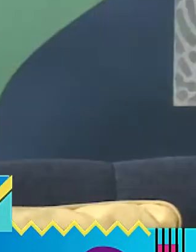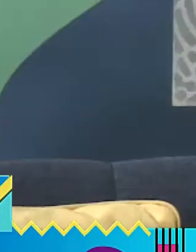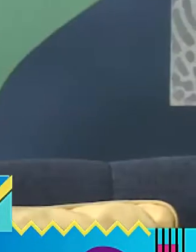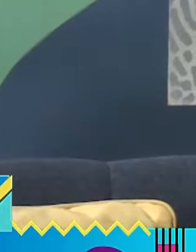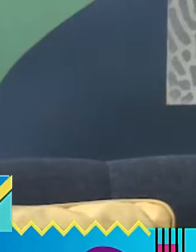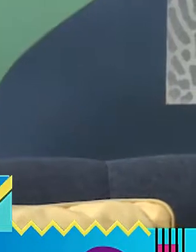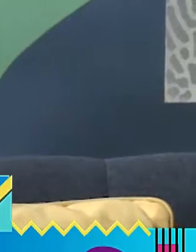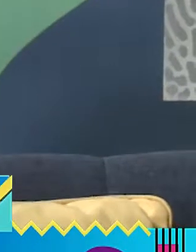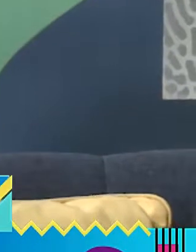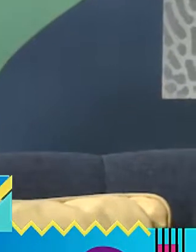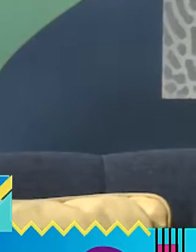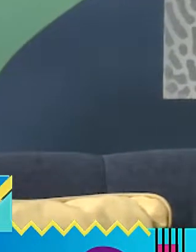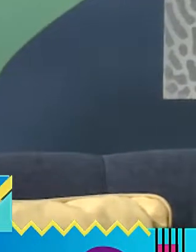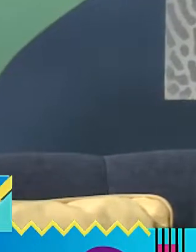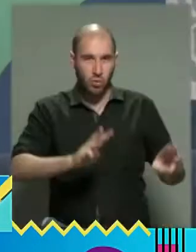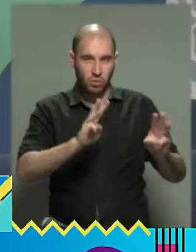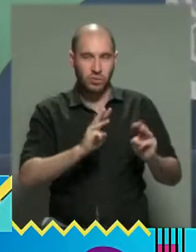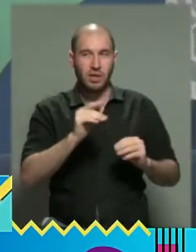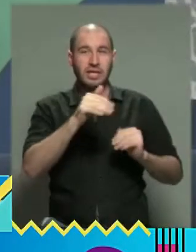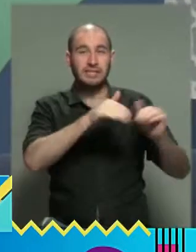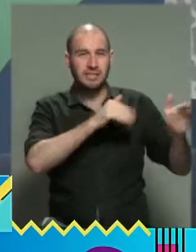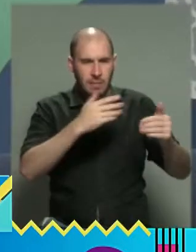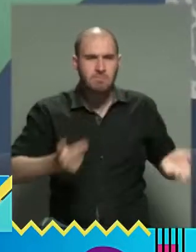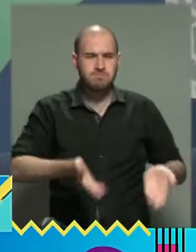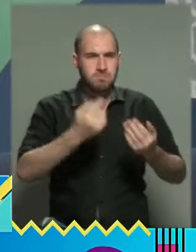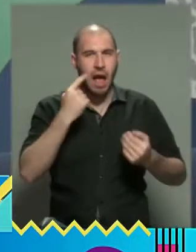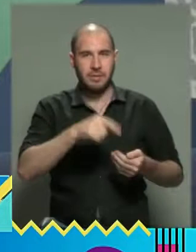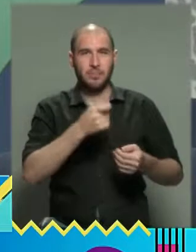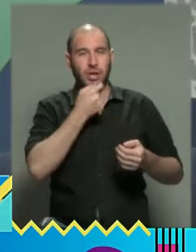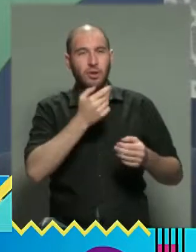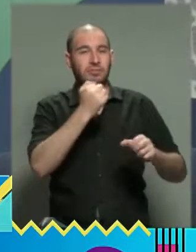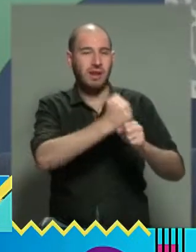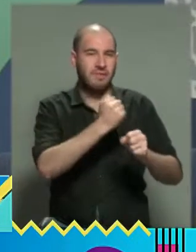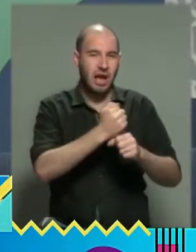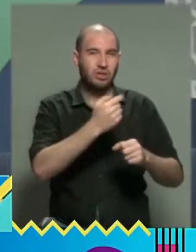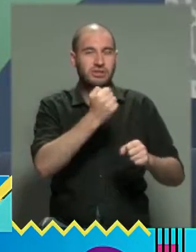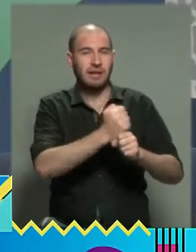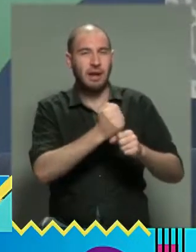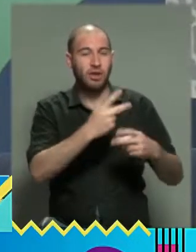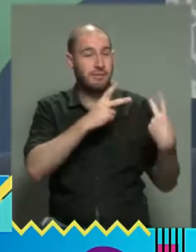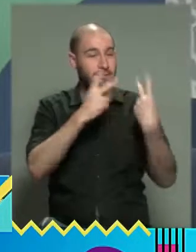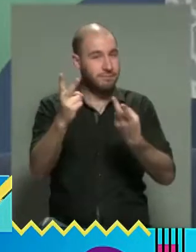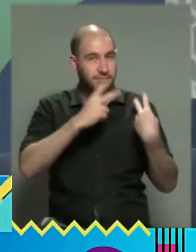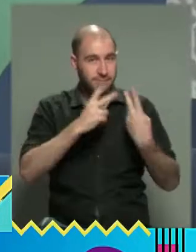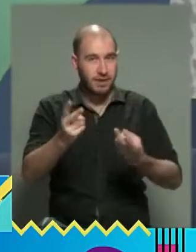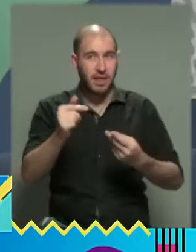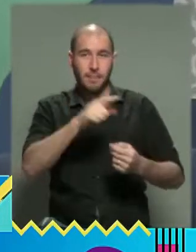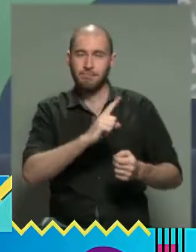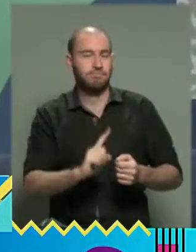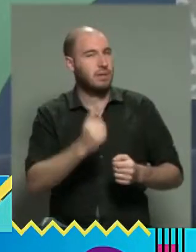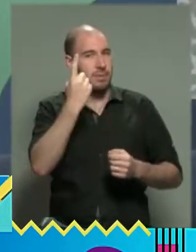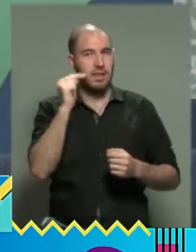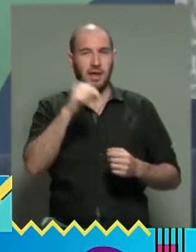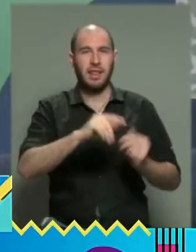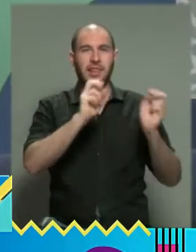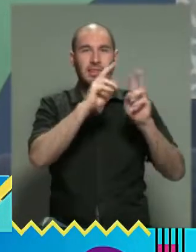con los países miembros de la ONU, los llama y los incentiva a decir, bueno, en este caso el trabajo, los trabajadores migrantes son una prioridad en